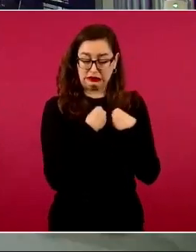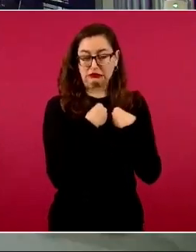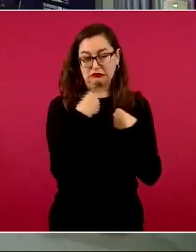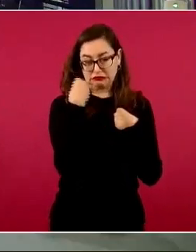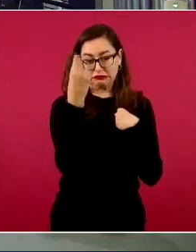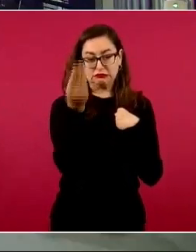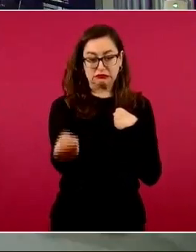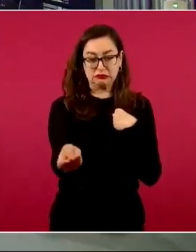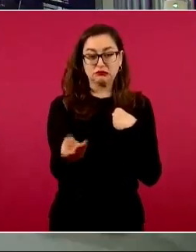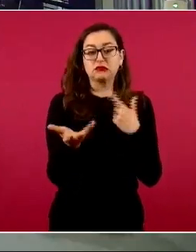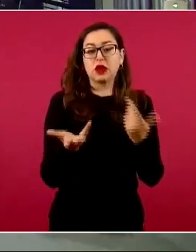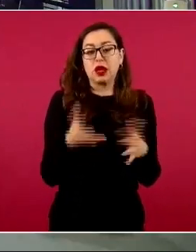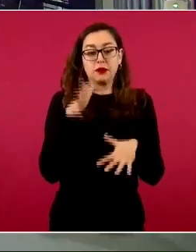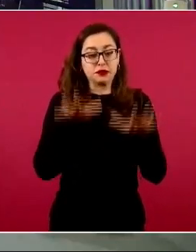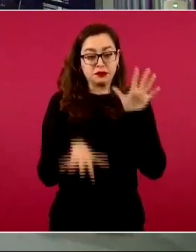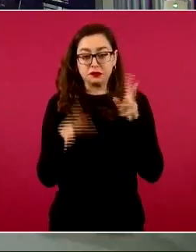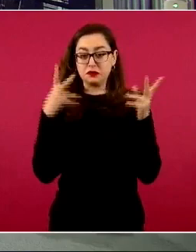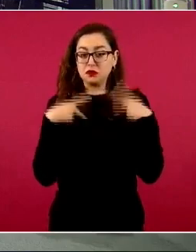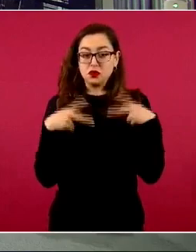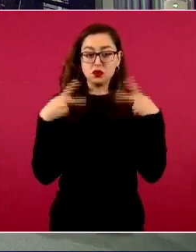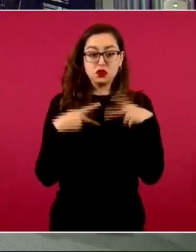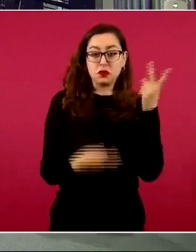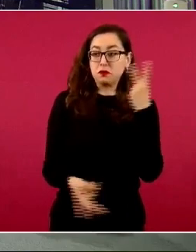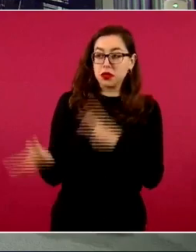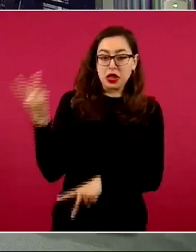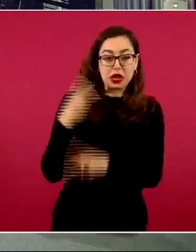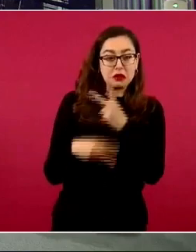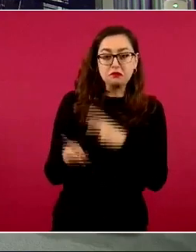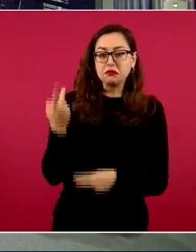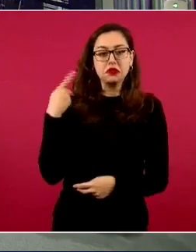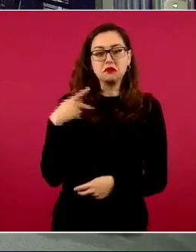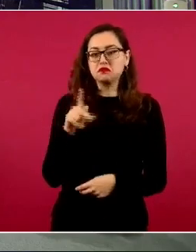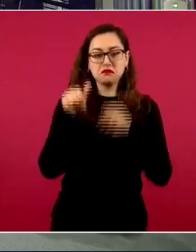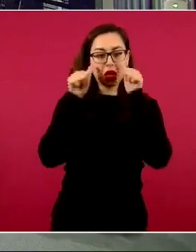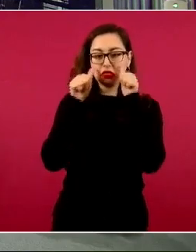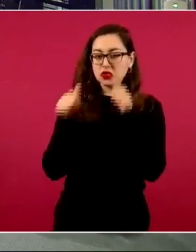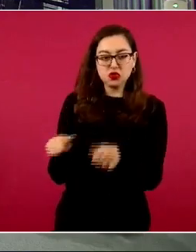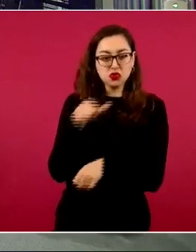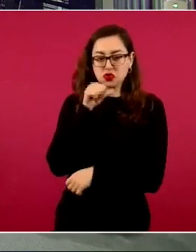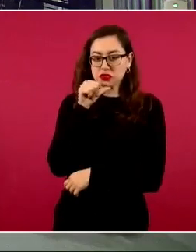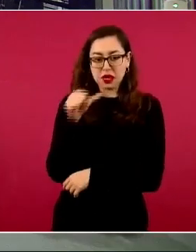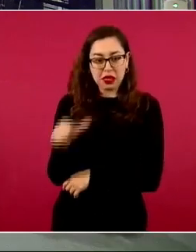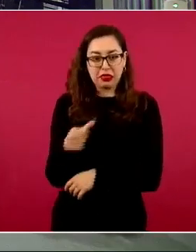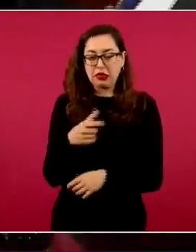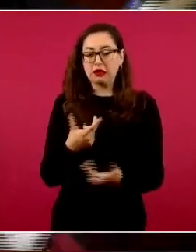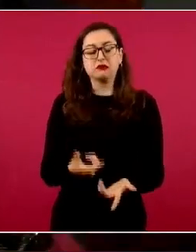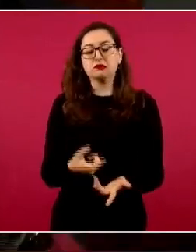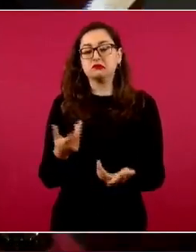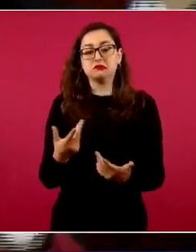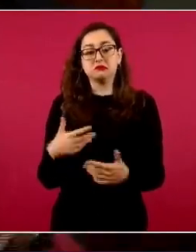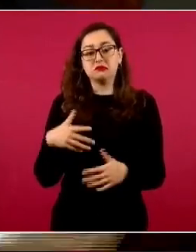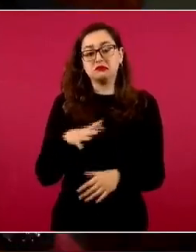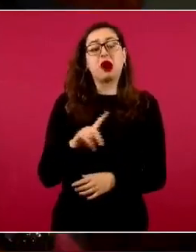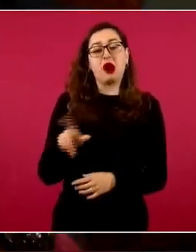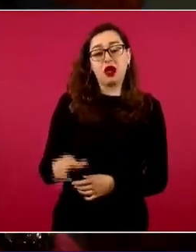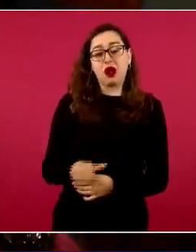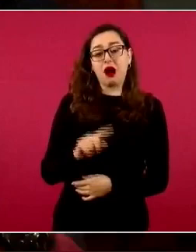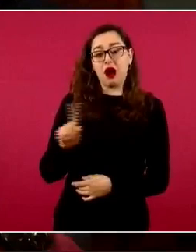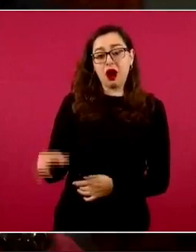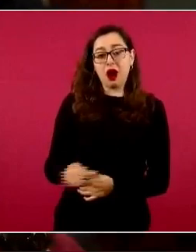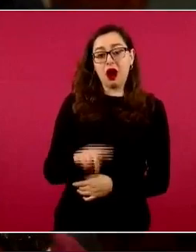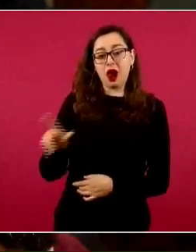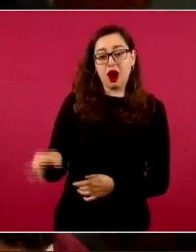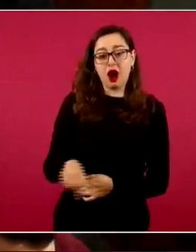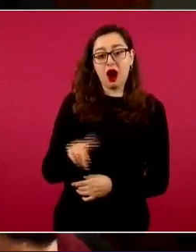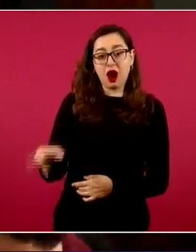Palacio y que no tiene accesibilidad ni aún en atención ciudadana, o nomás les dan cartas y ahí se van quedando en el